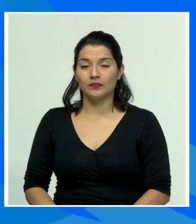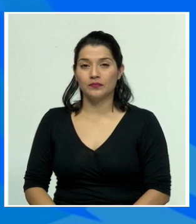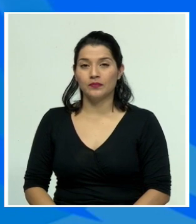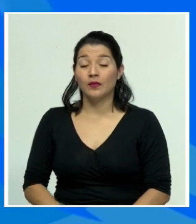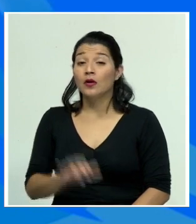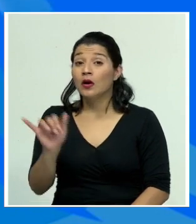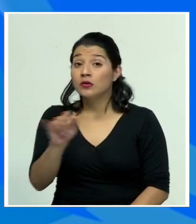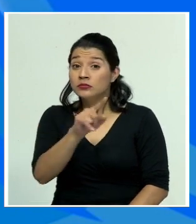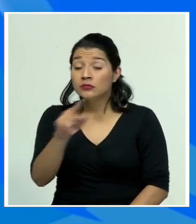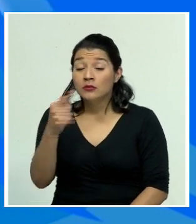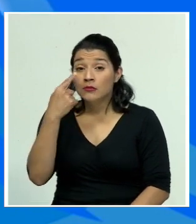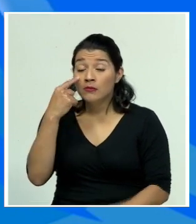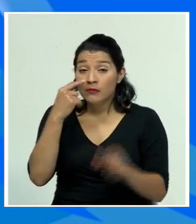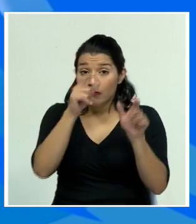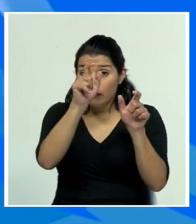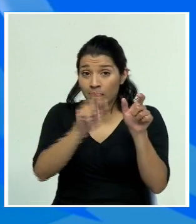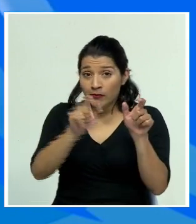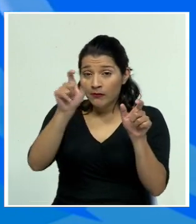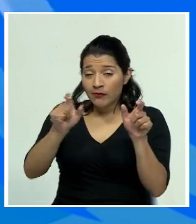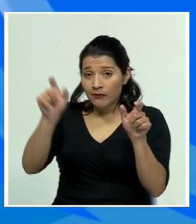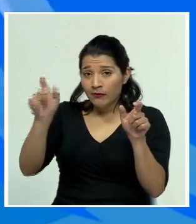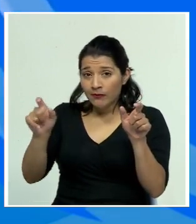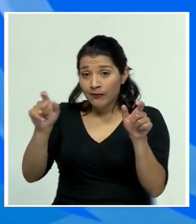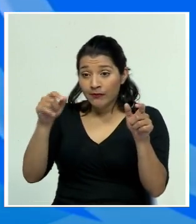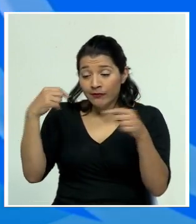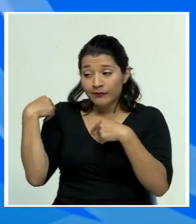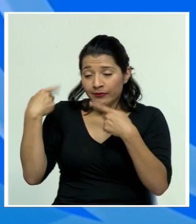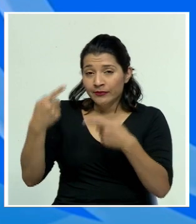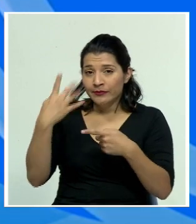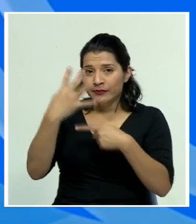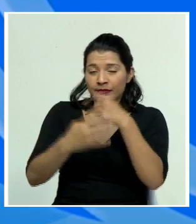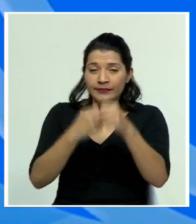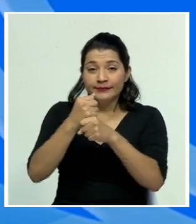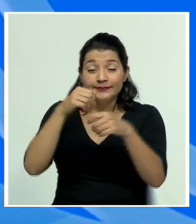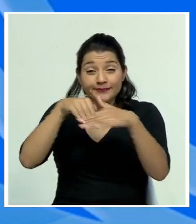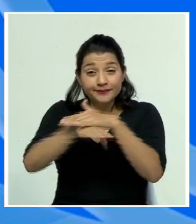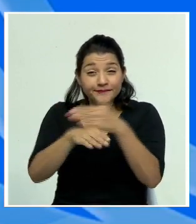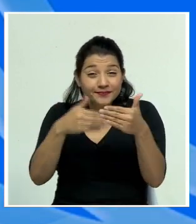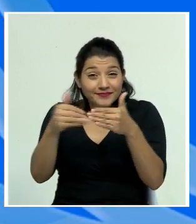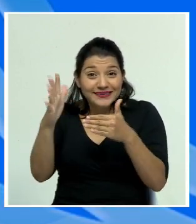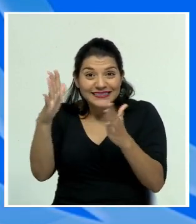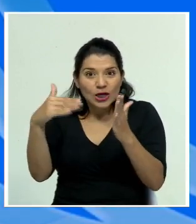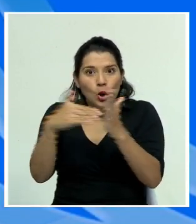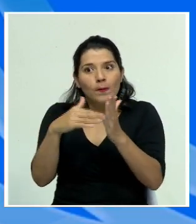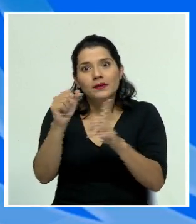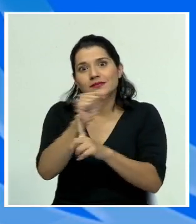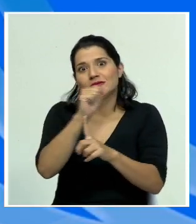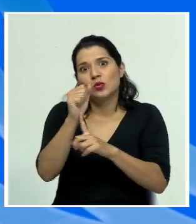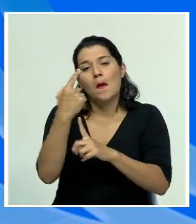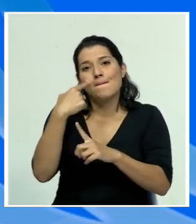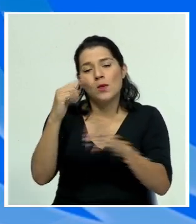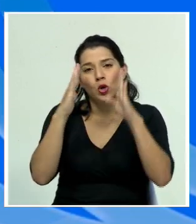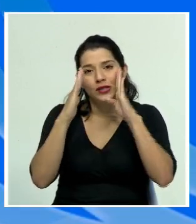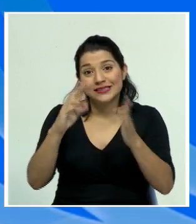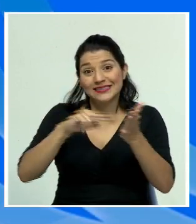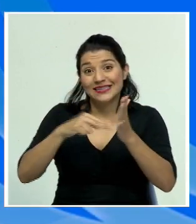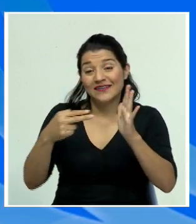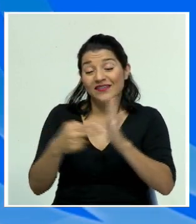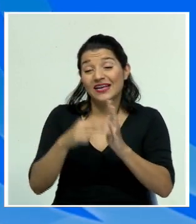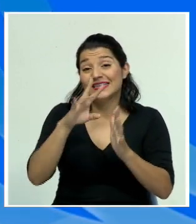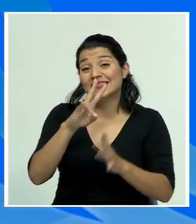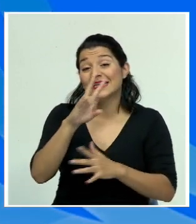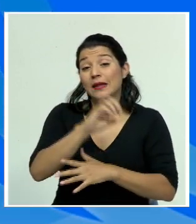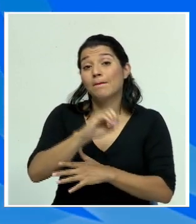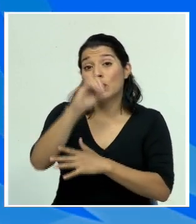Tal como observamos en este gráfico, en esos 4 años entraron casi 5.000 casos, lo cual representa un 7% del total